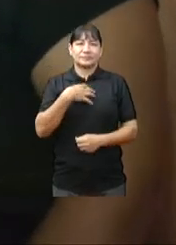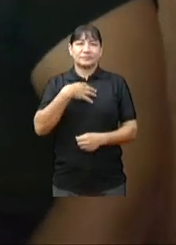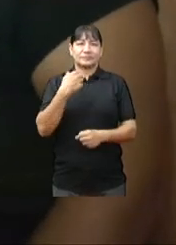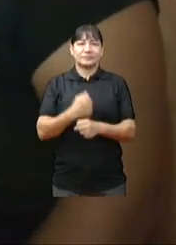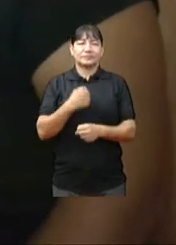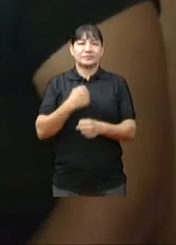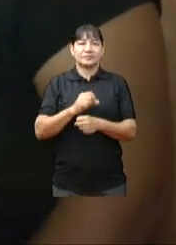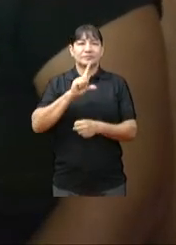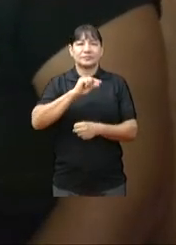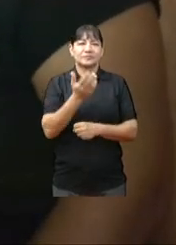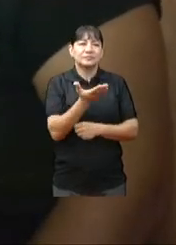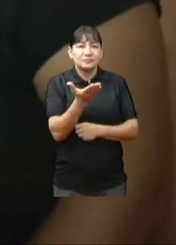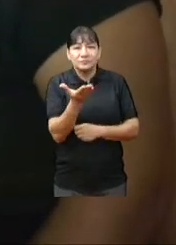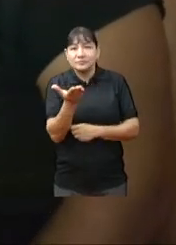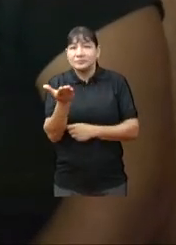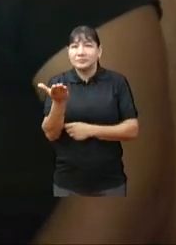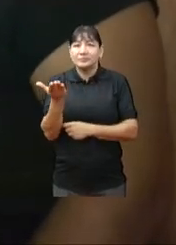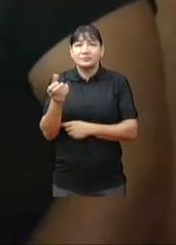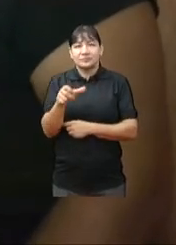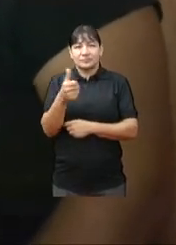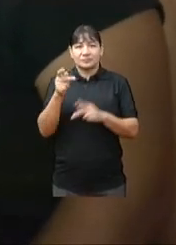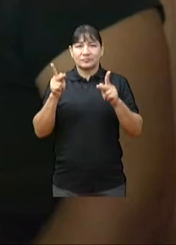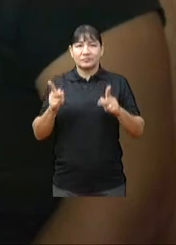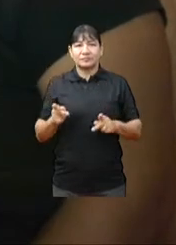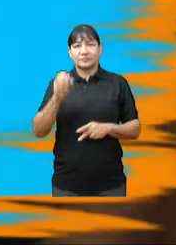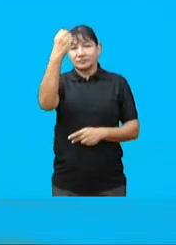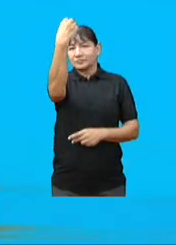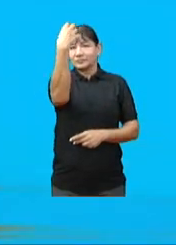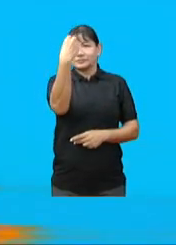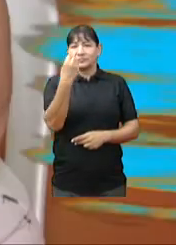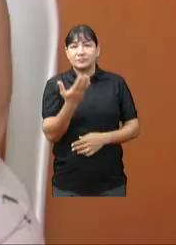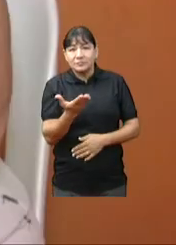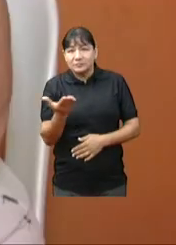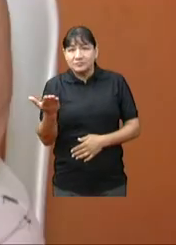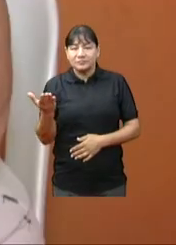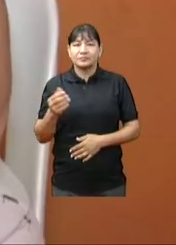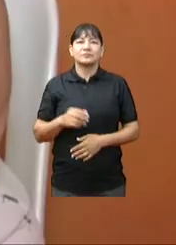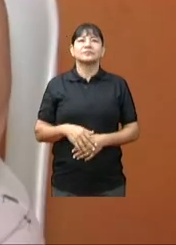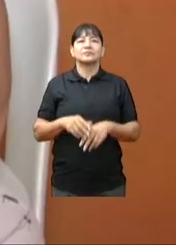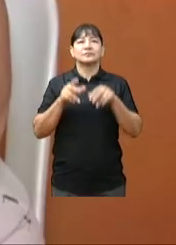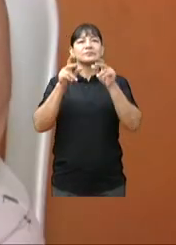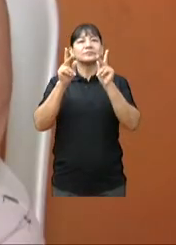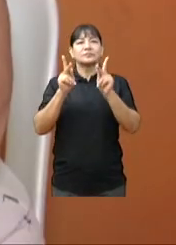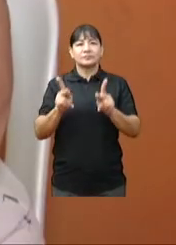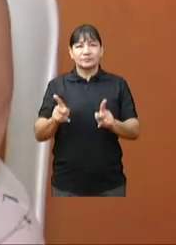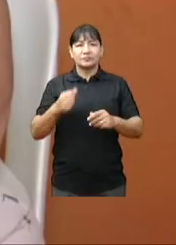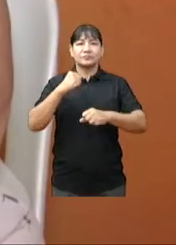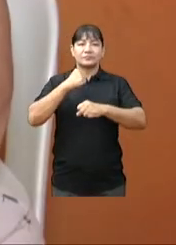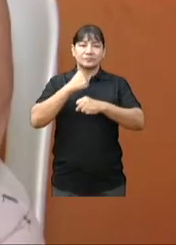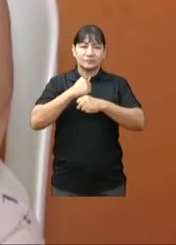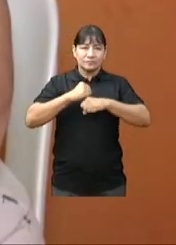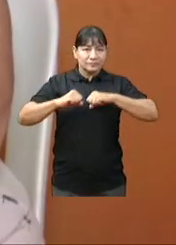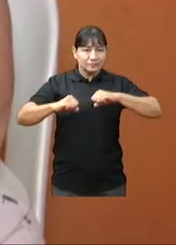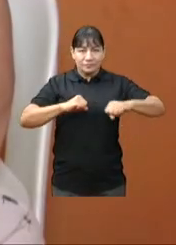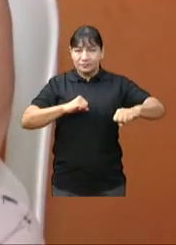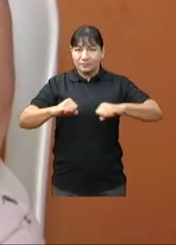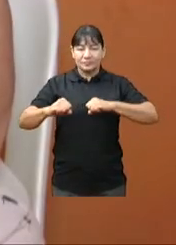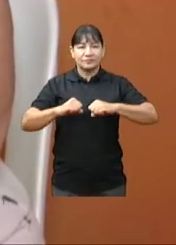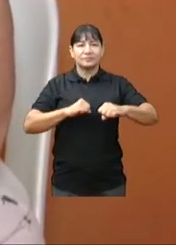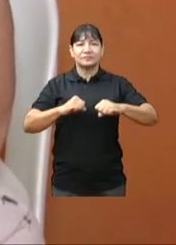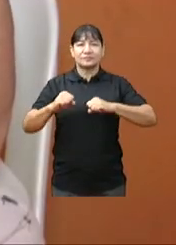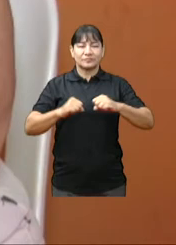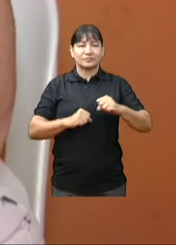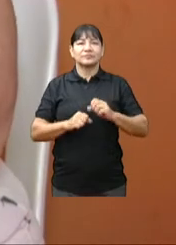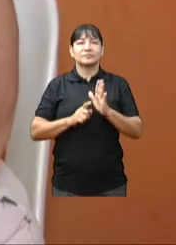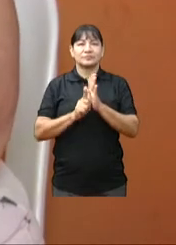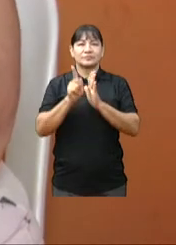Y no lo anda pidiendo, con muchos que andan en los semáforos pidiendo. Él es una persona emprendedora. No es de las personas que,